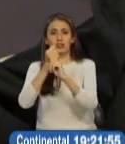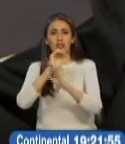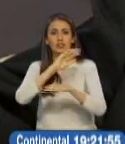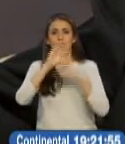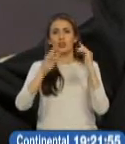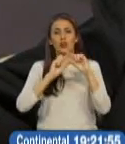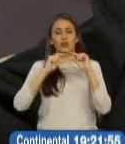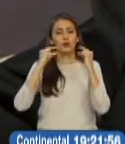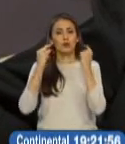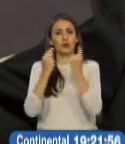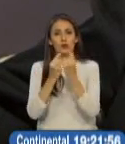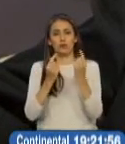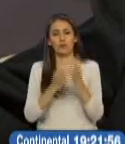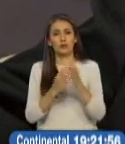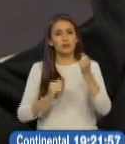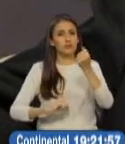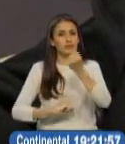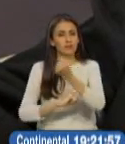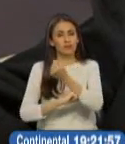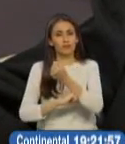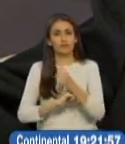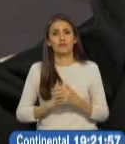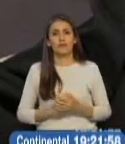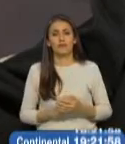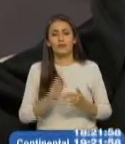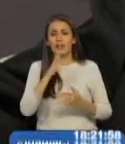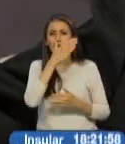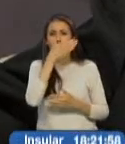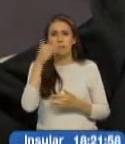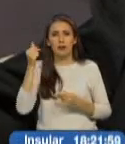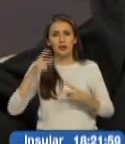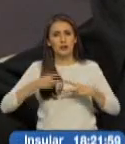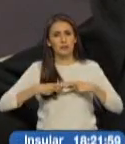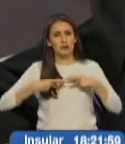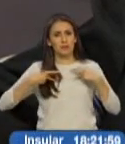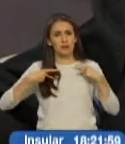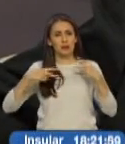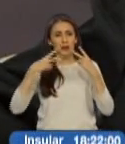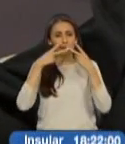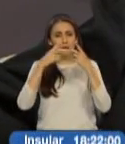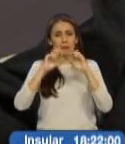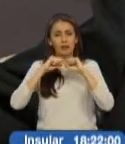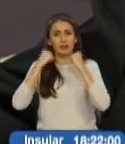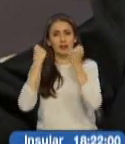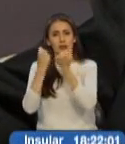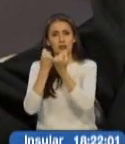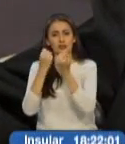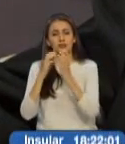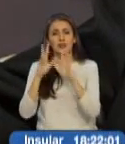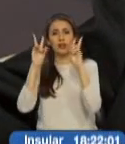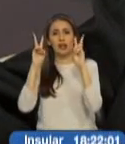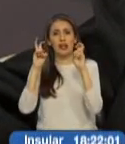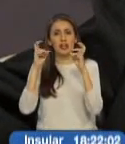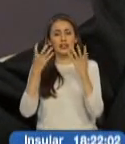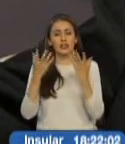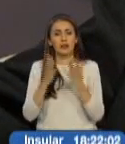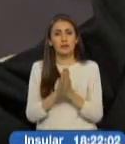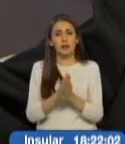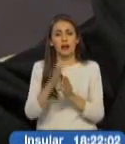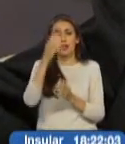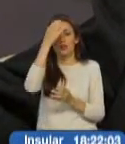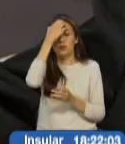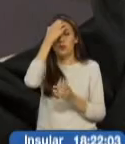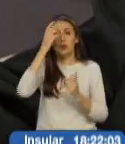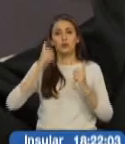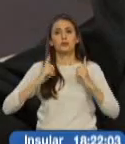grupo de logros y de mejoramiento de los indicadores sociales, en los relacionados con el tema de la